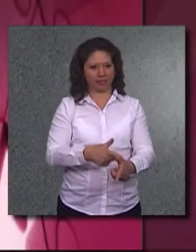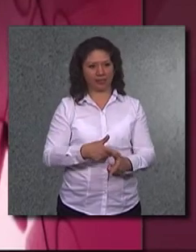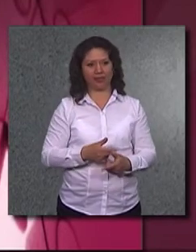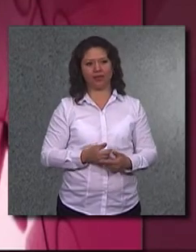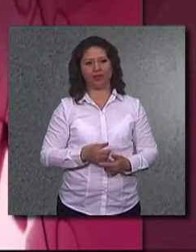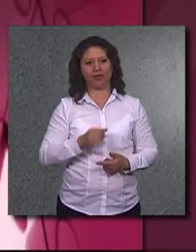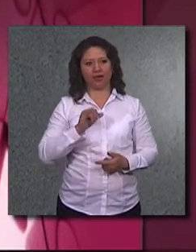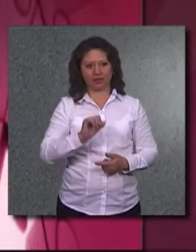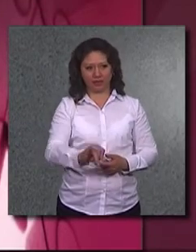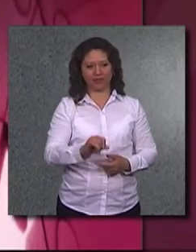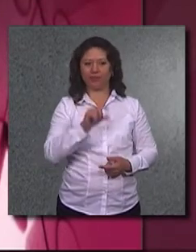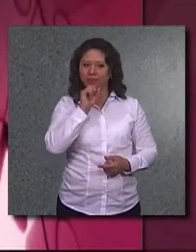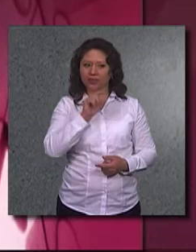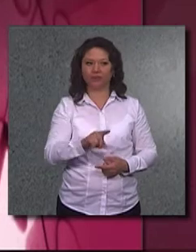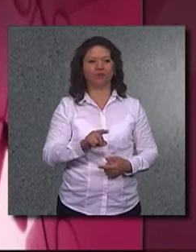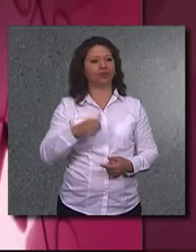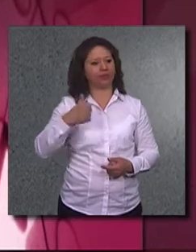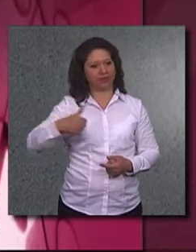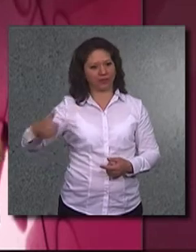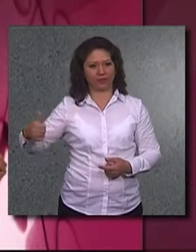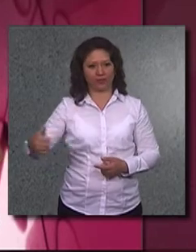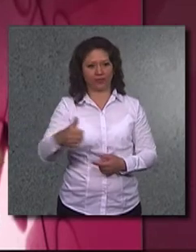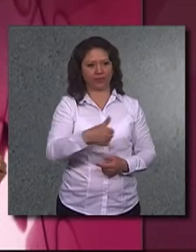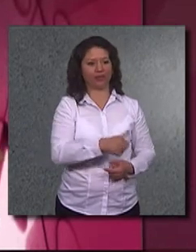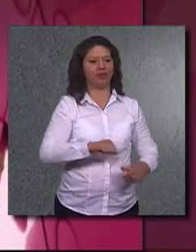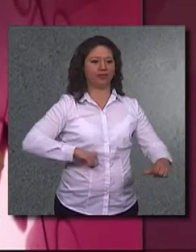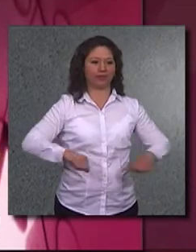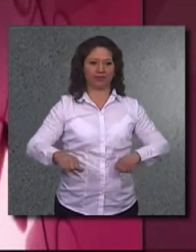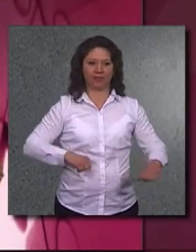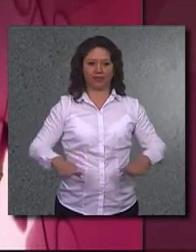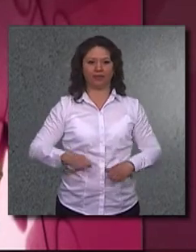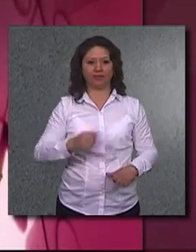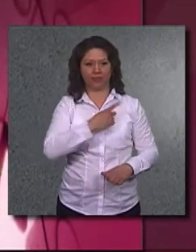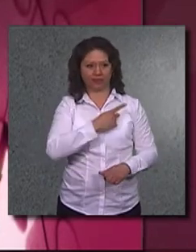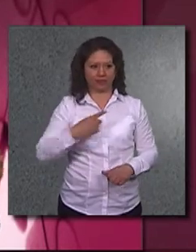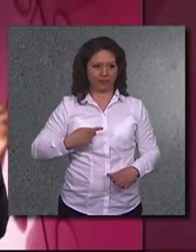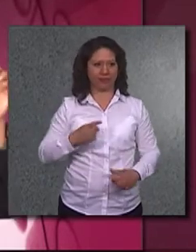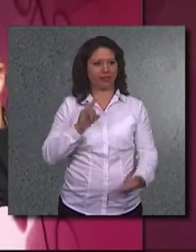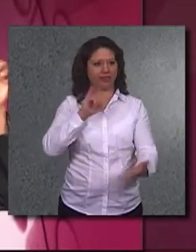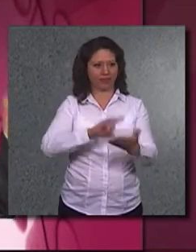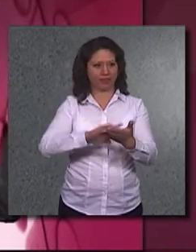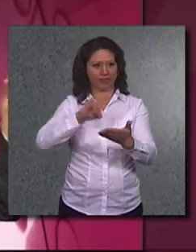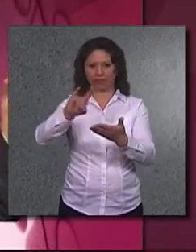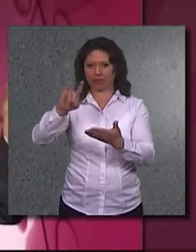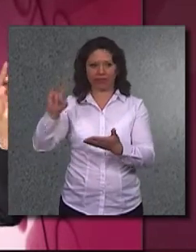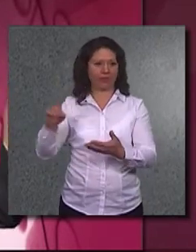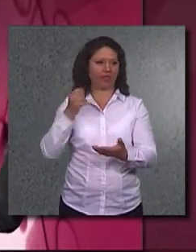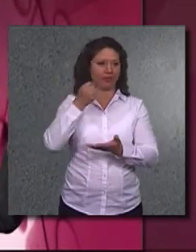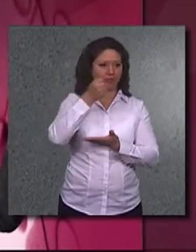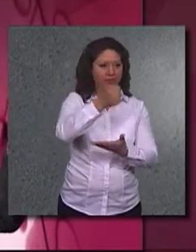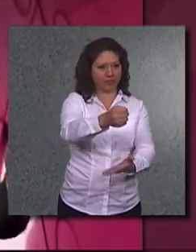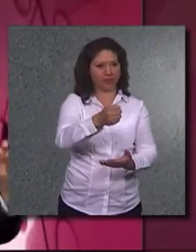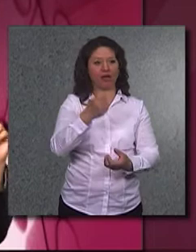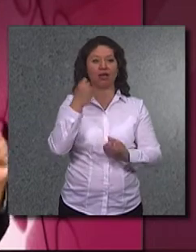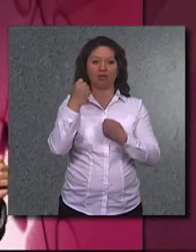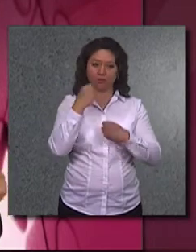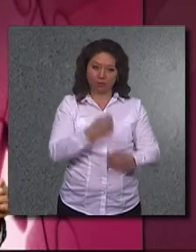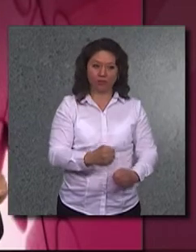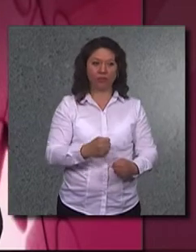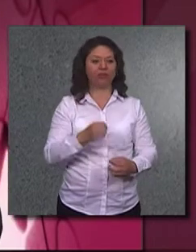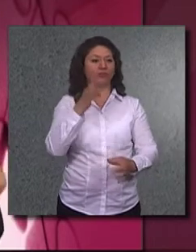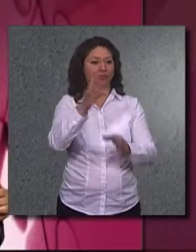seguimiento asimismo a cada una de sus actividades deben etiquetar le un recurso que